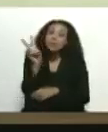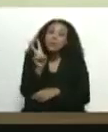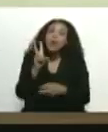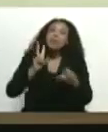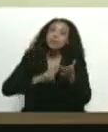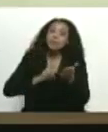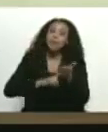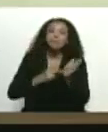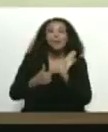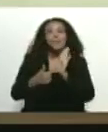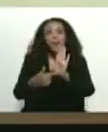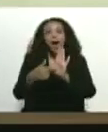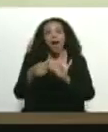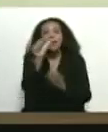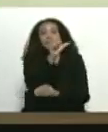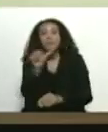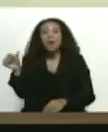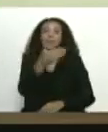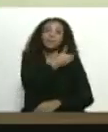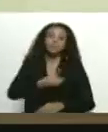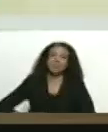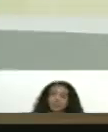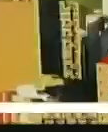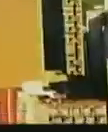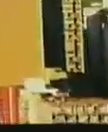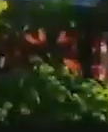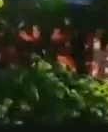verdad. Vamos a ver la semana presidencial. Adelante.